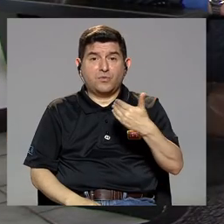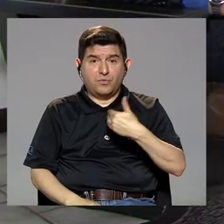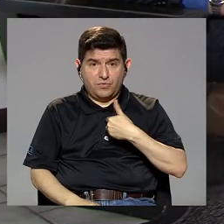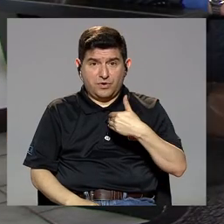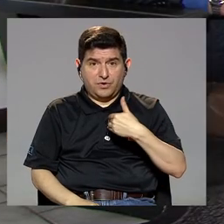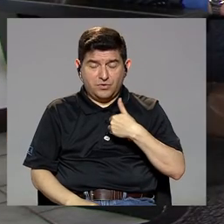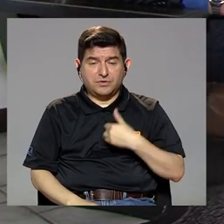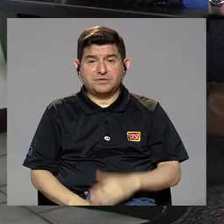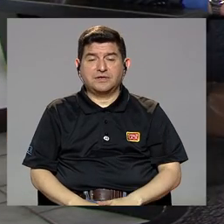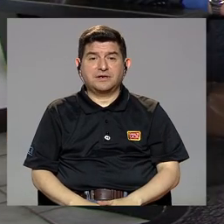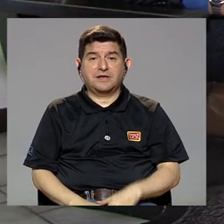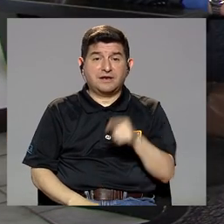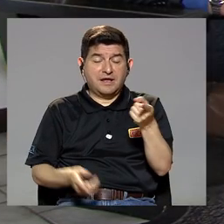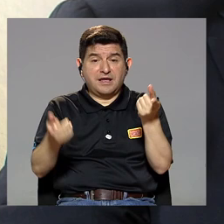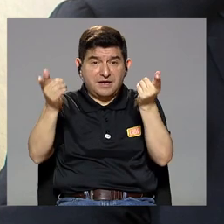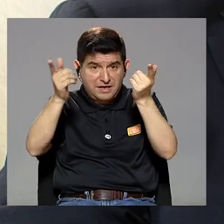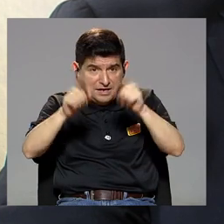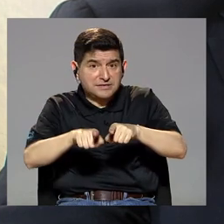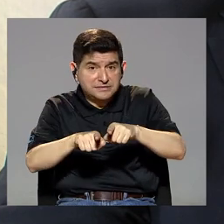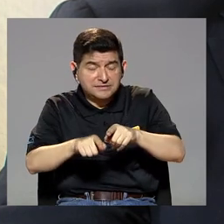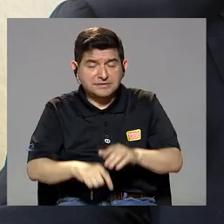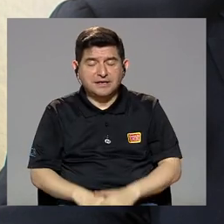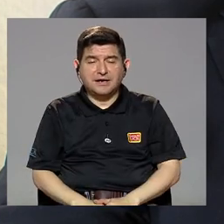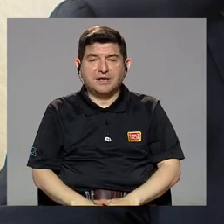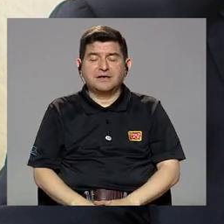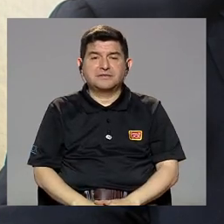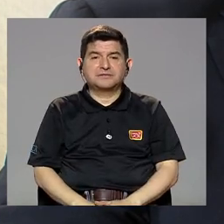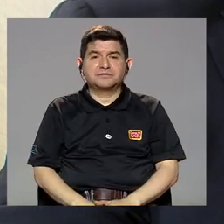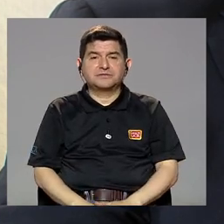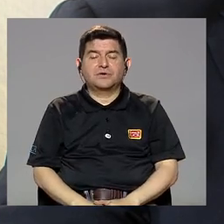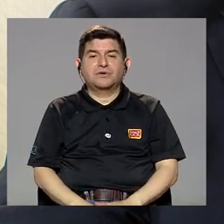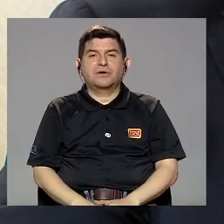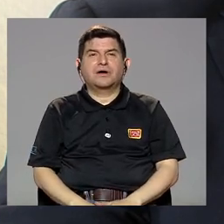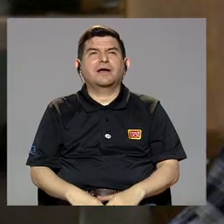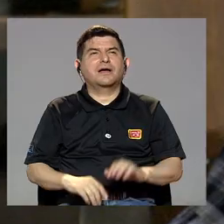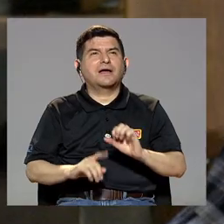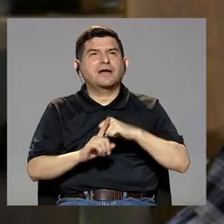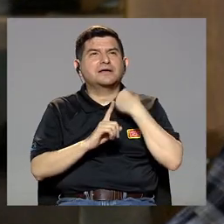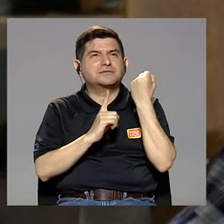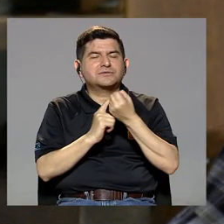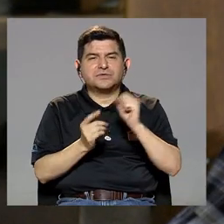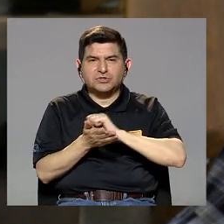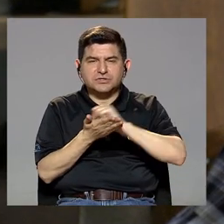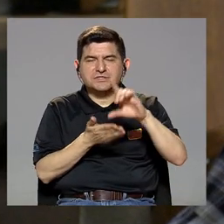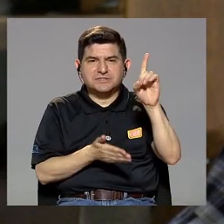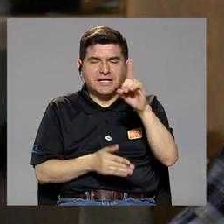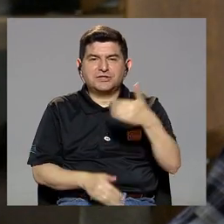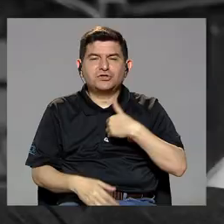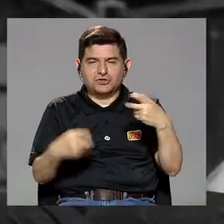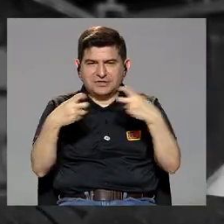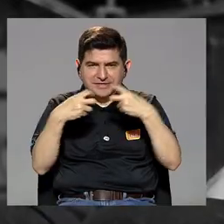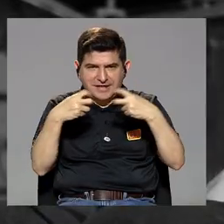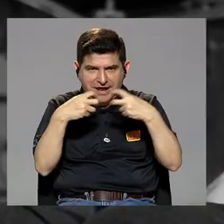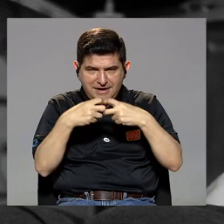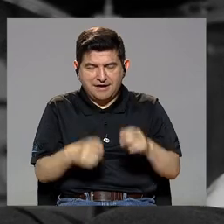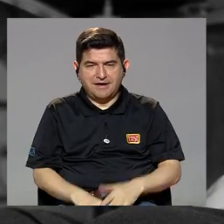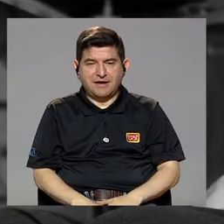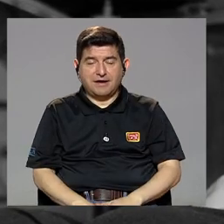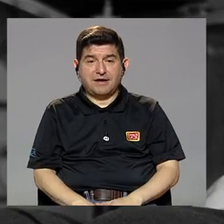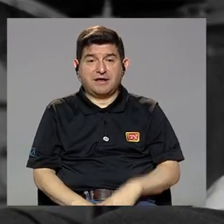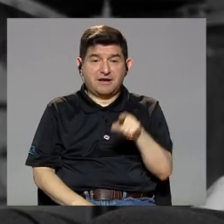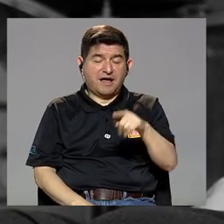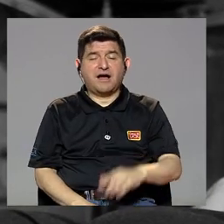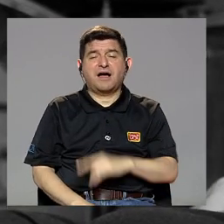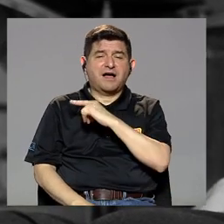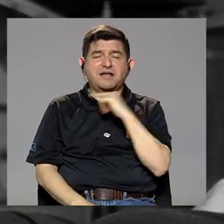barrio cuba es ver por en ver el juego después en santo domingo que había electricidad que este padre se queja a